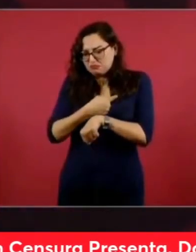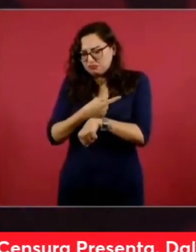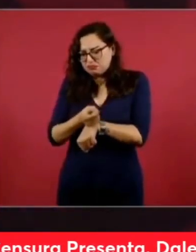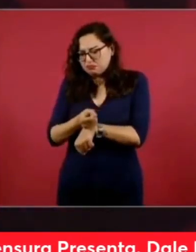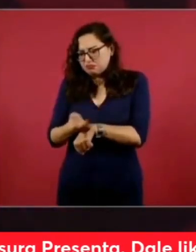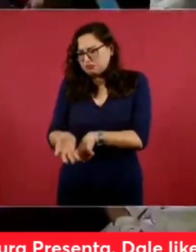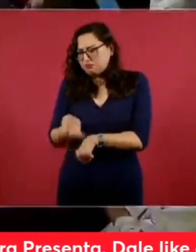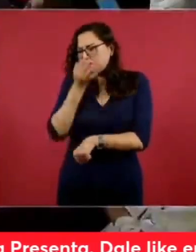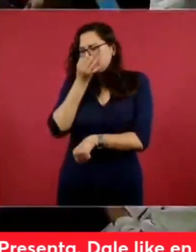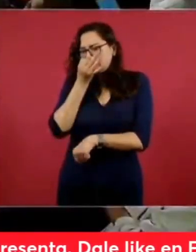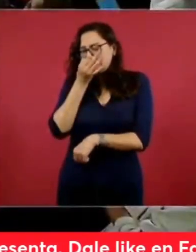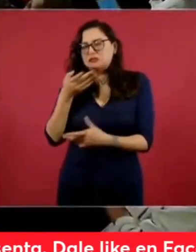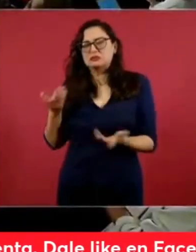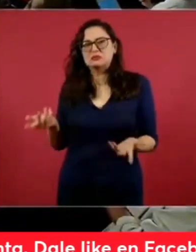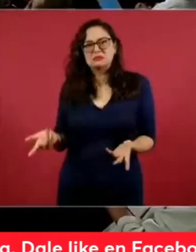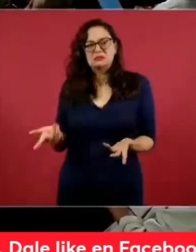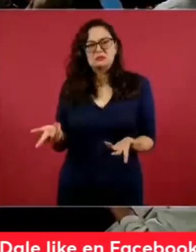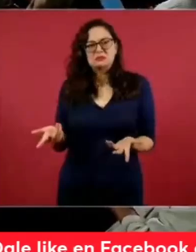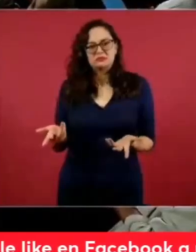nos llevaría mucho tiempo, pero